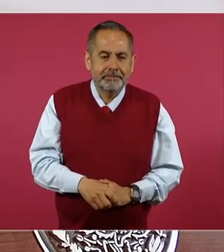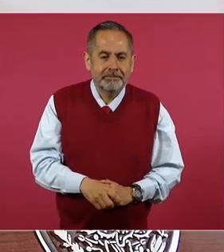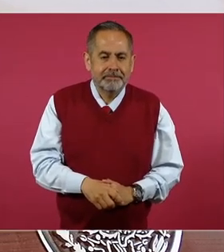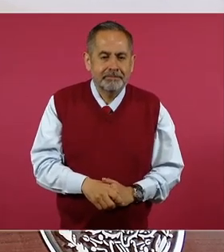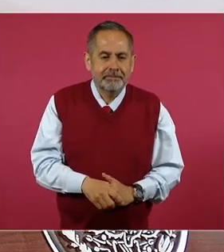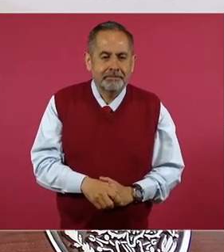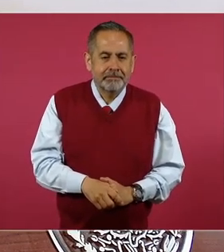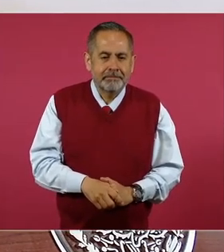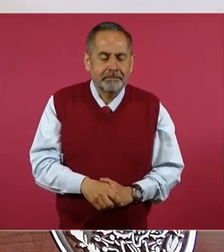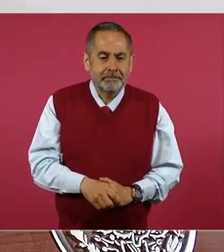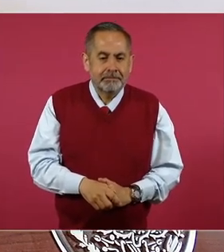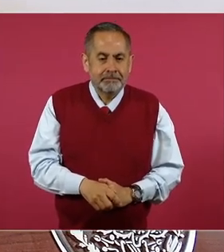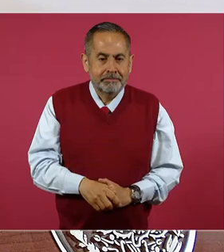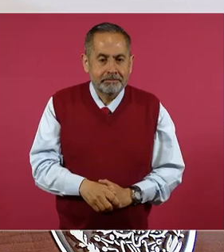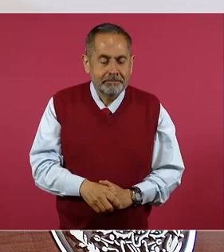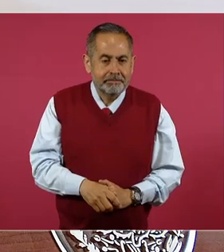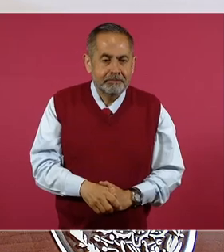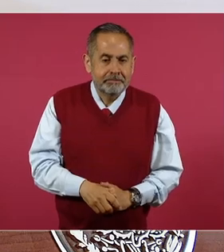se equivocaba